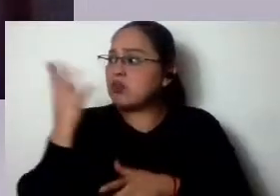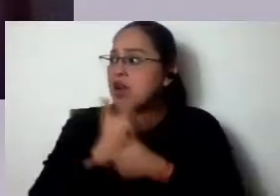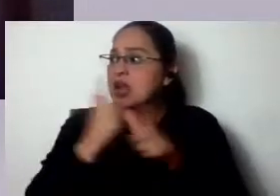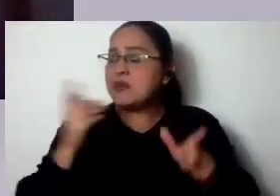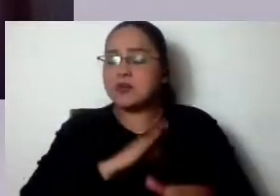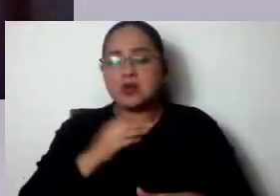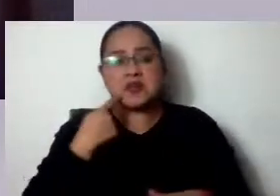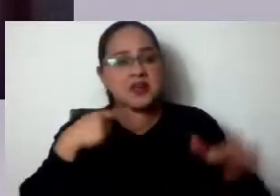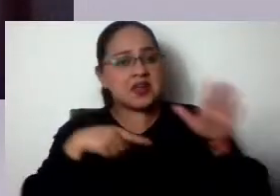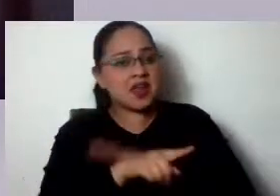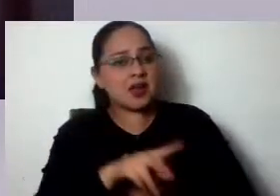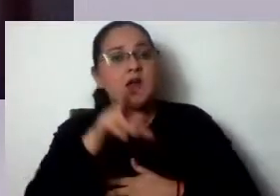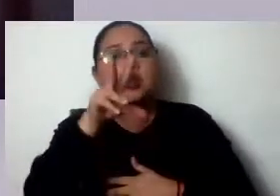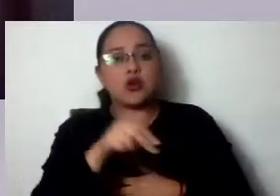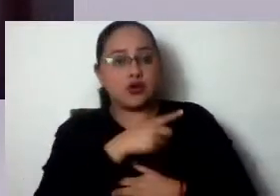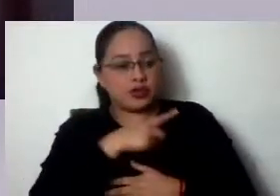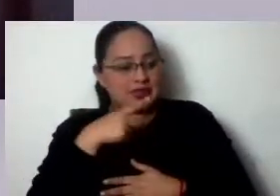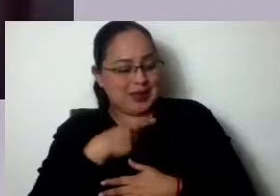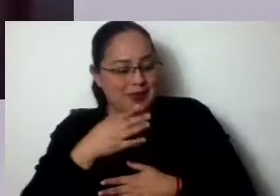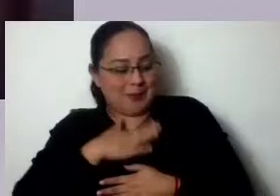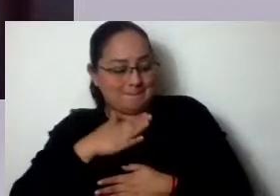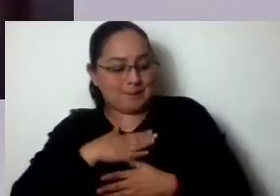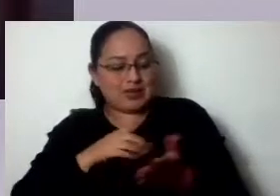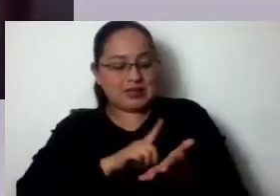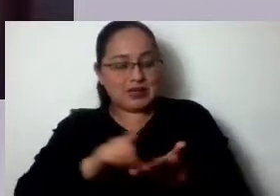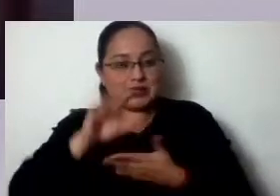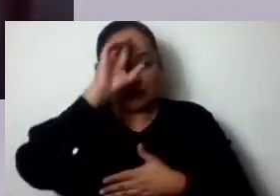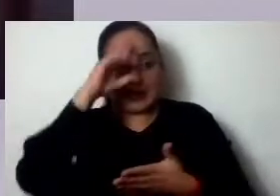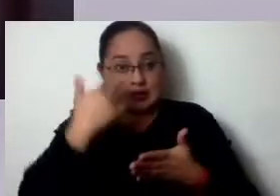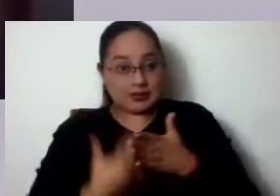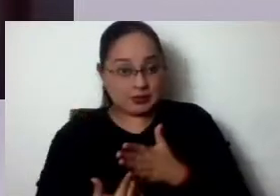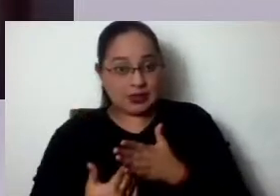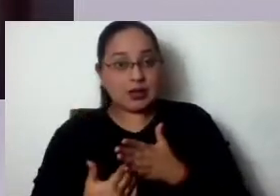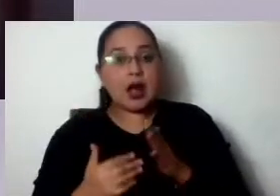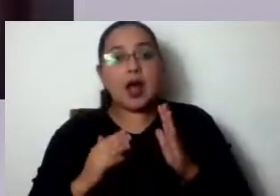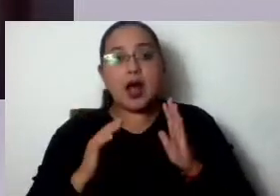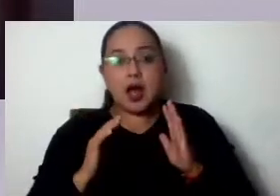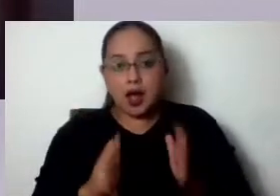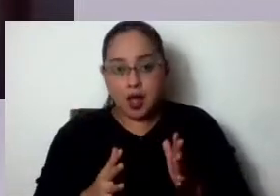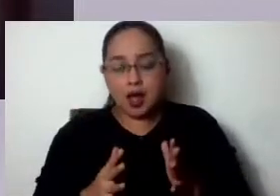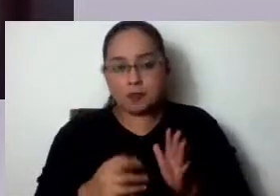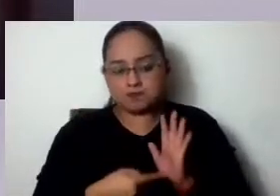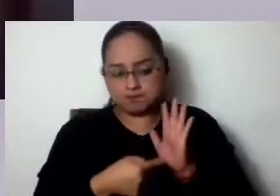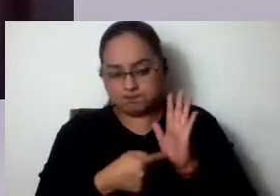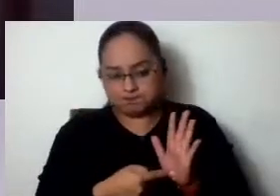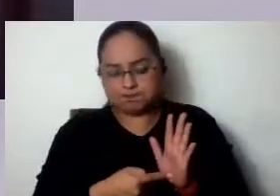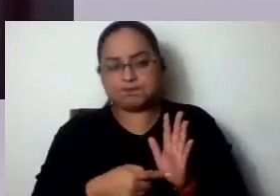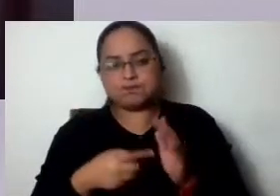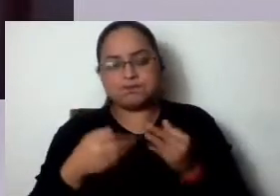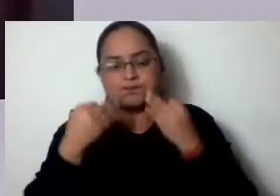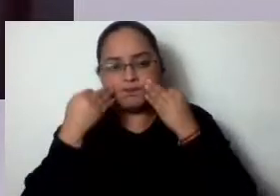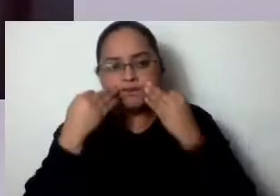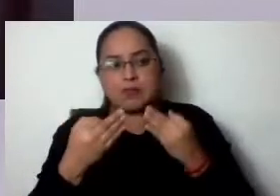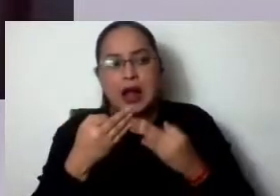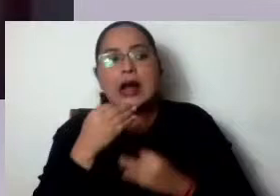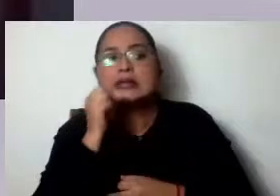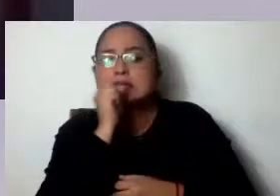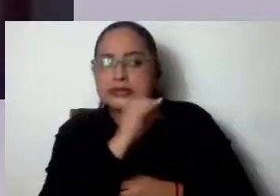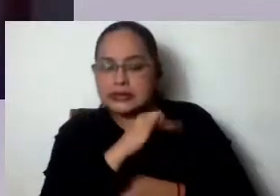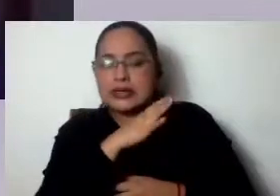se requiere la existencia de una afectación en cierta esfera jurídica apreciada bajo un parámetro de razonabilidad